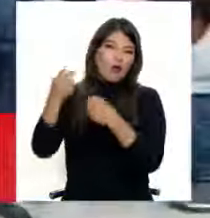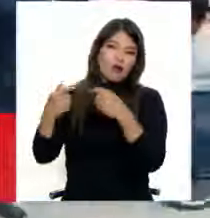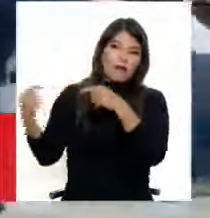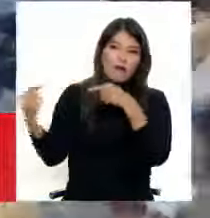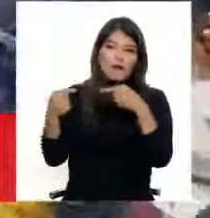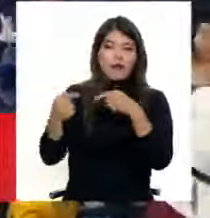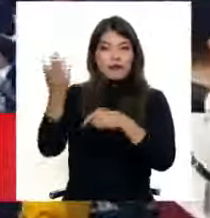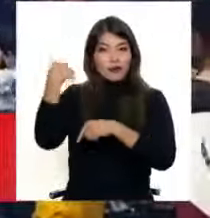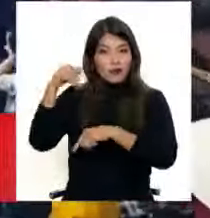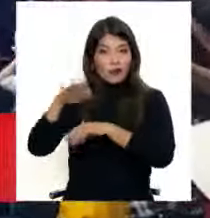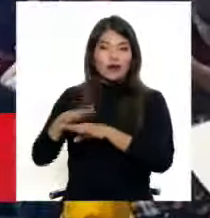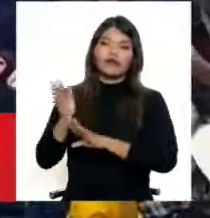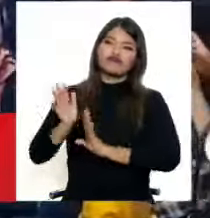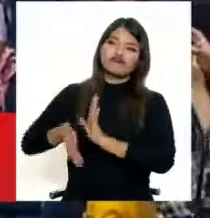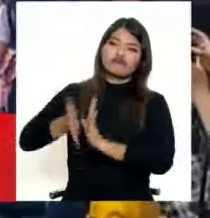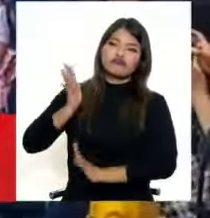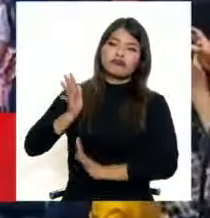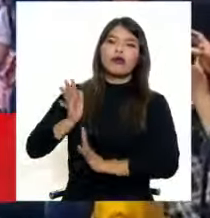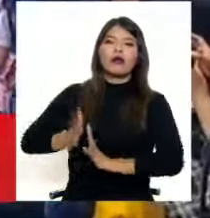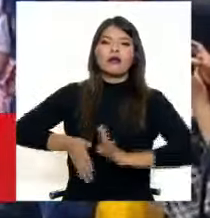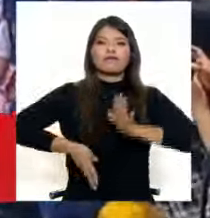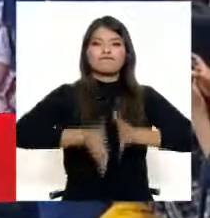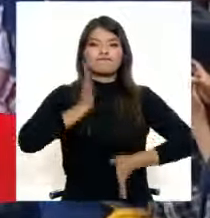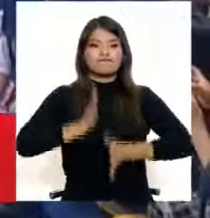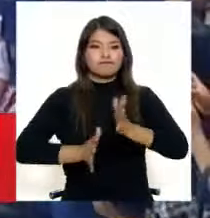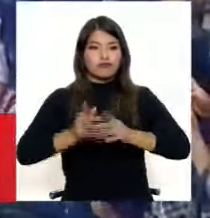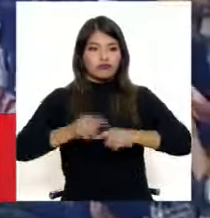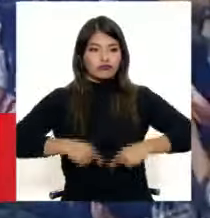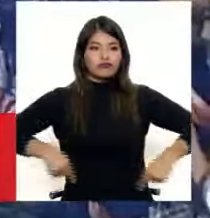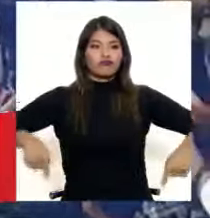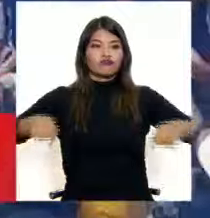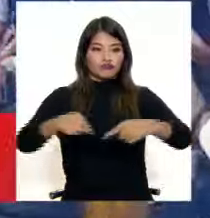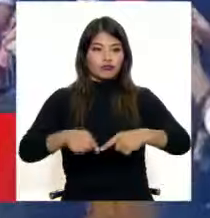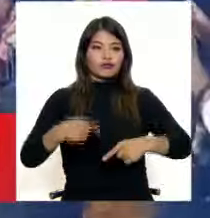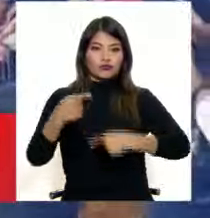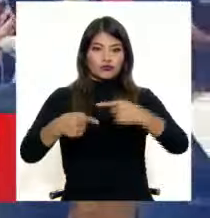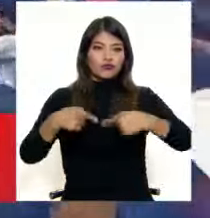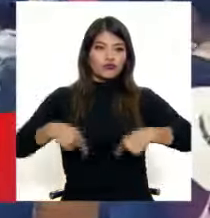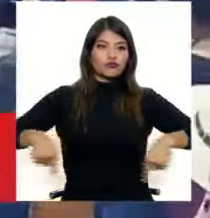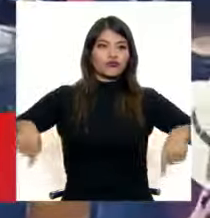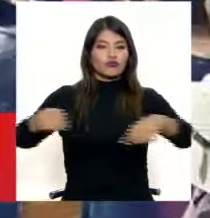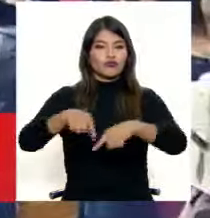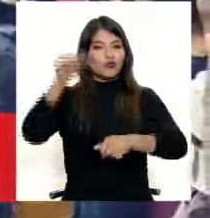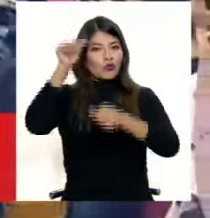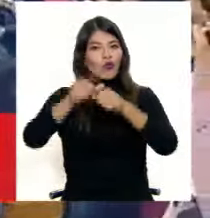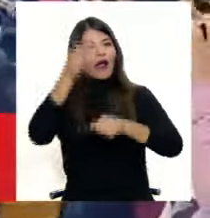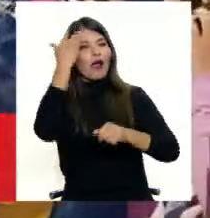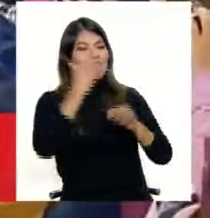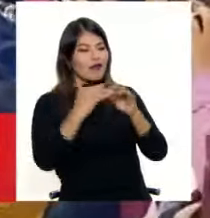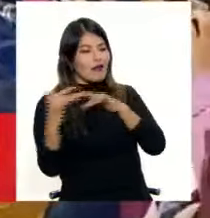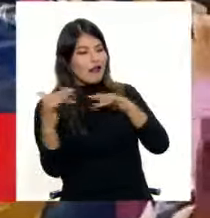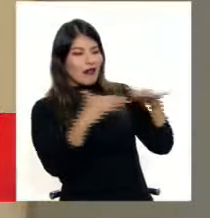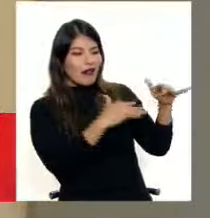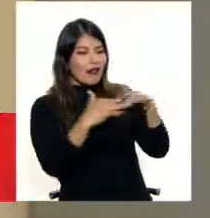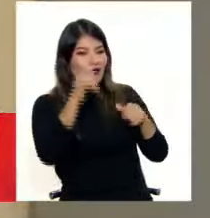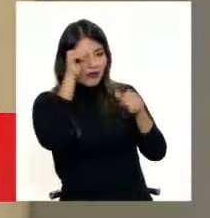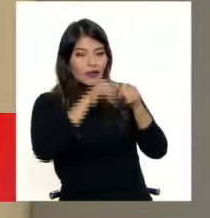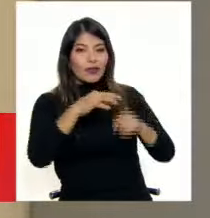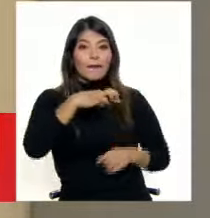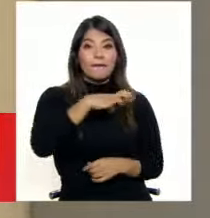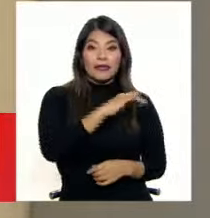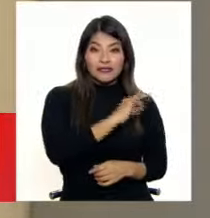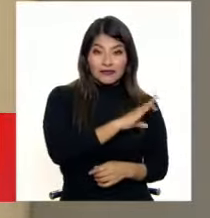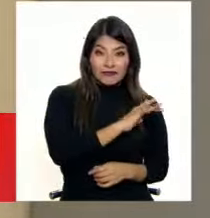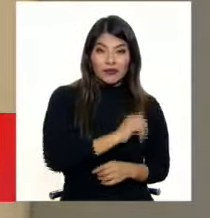Pablo una de las acciones militares de la campaña de la breña en el marco de la guerra del Pacífico la